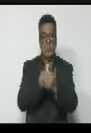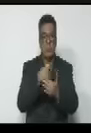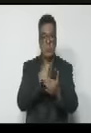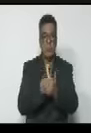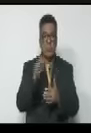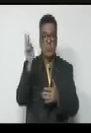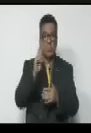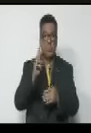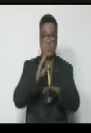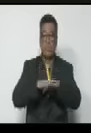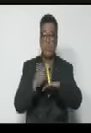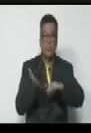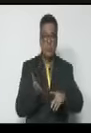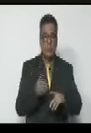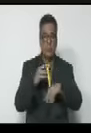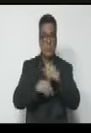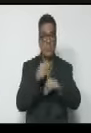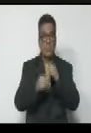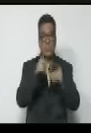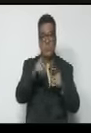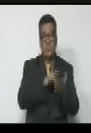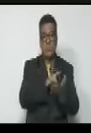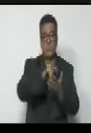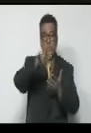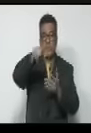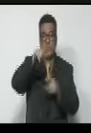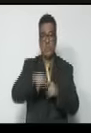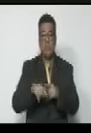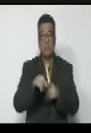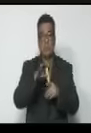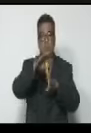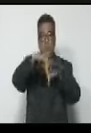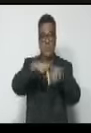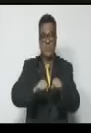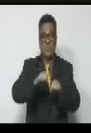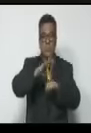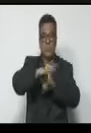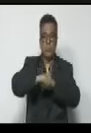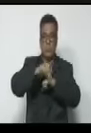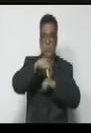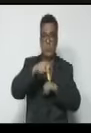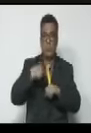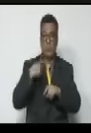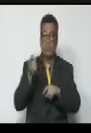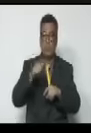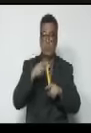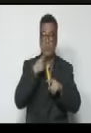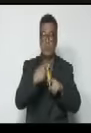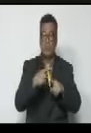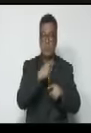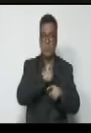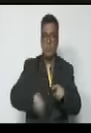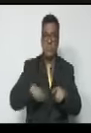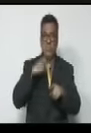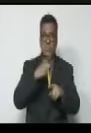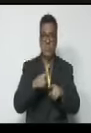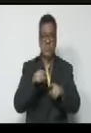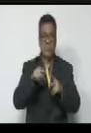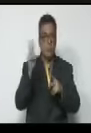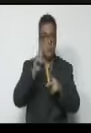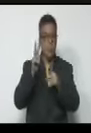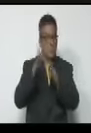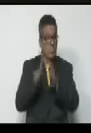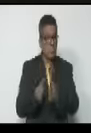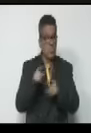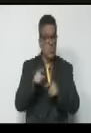la República, porque lo que han hecho con ese avión es una apropiación indebida. Y me exhorto, señor presidente, sé que la Cancillería